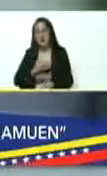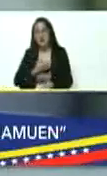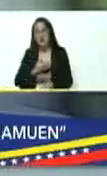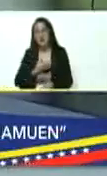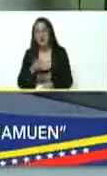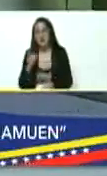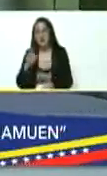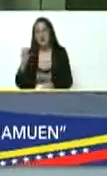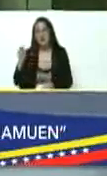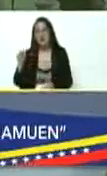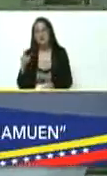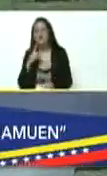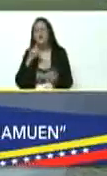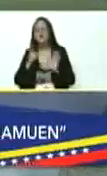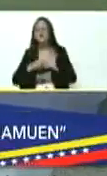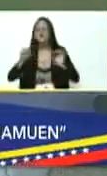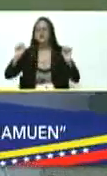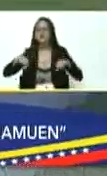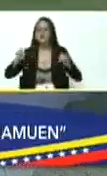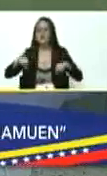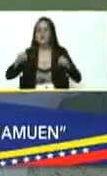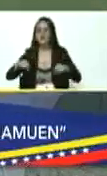Aarón, misión cumplida.